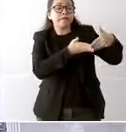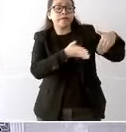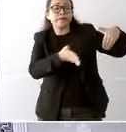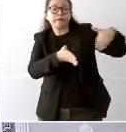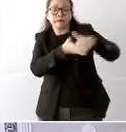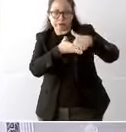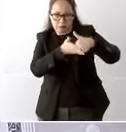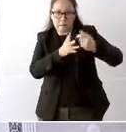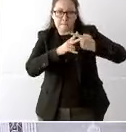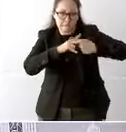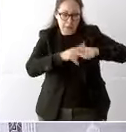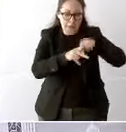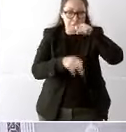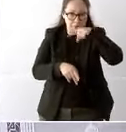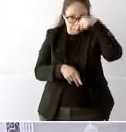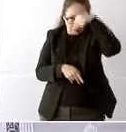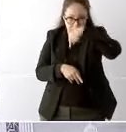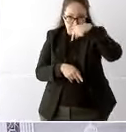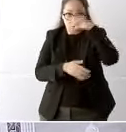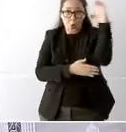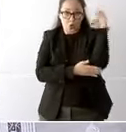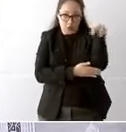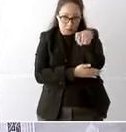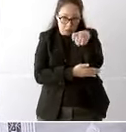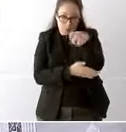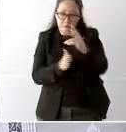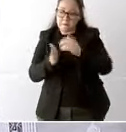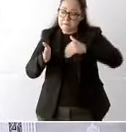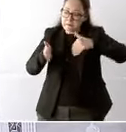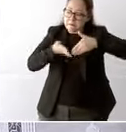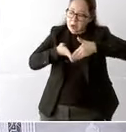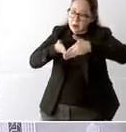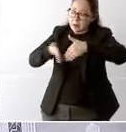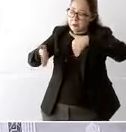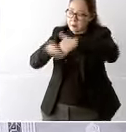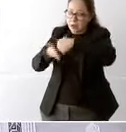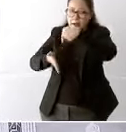como también construyó el puerto de Veracruz